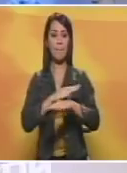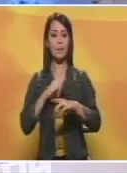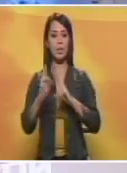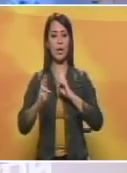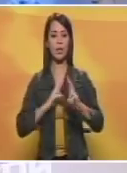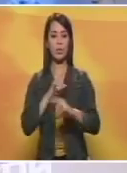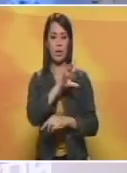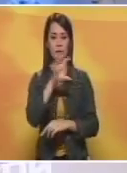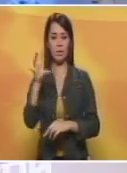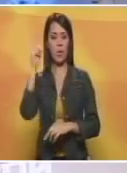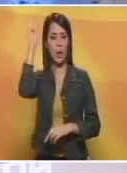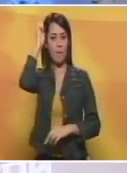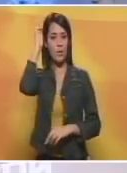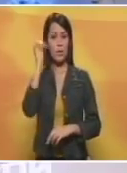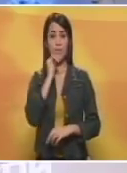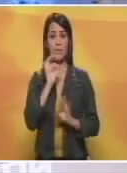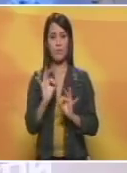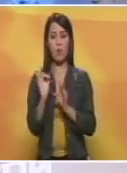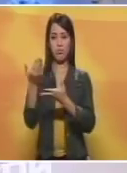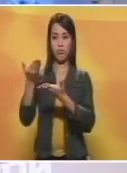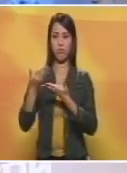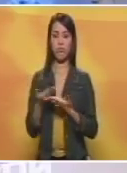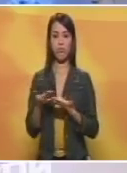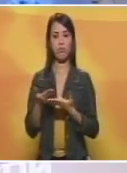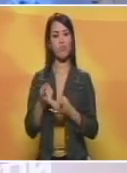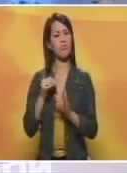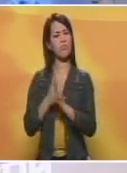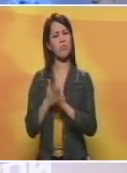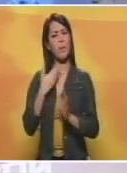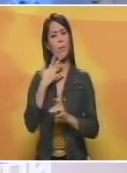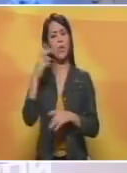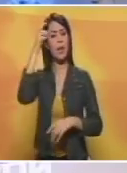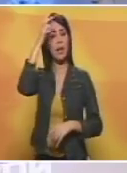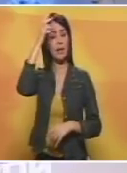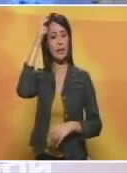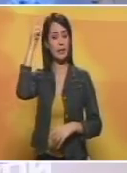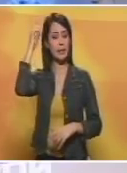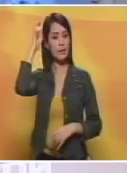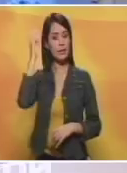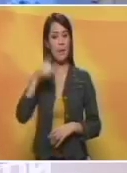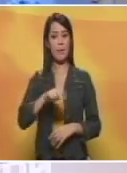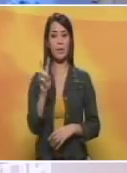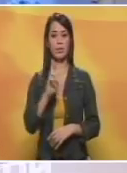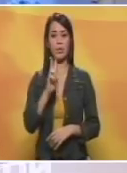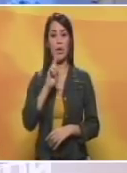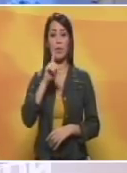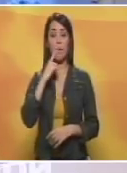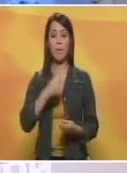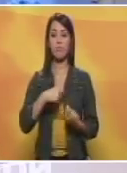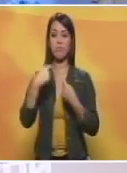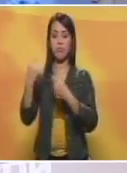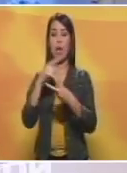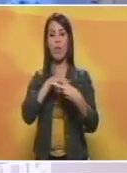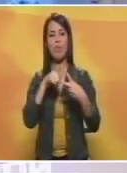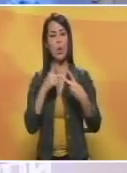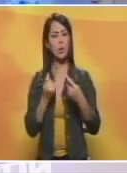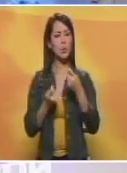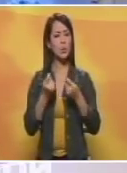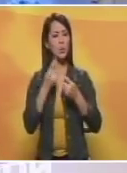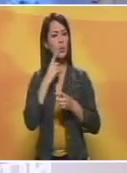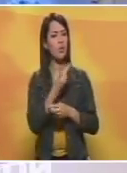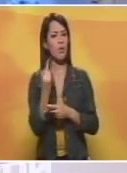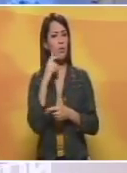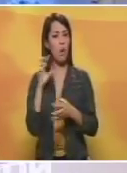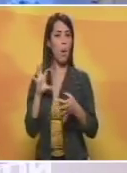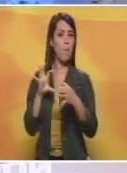relaciones exteriores de perú informó que recibió el pedido de la cancillería venezolana para ubicar y posteriormente extraditar a dos sospechosos vinculados